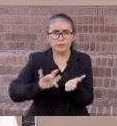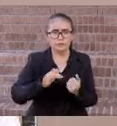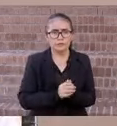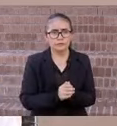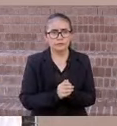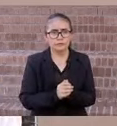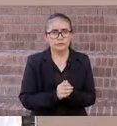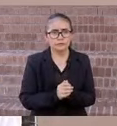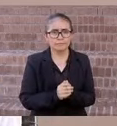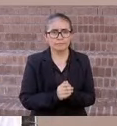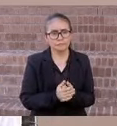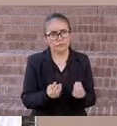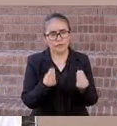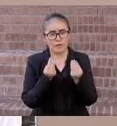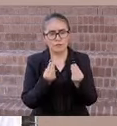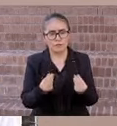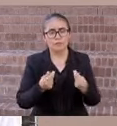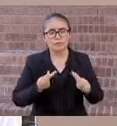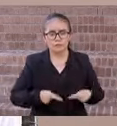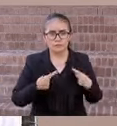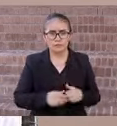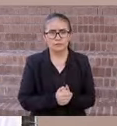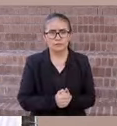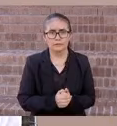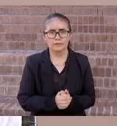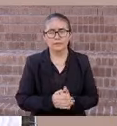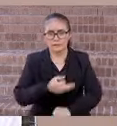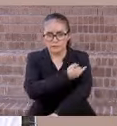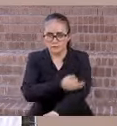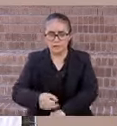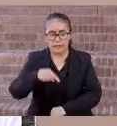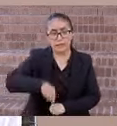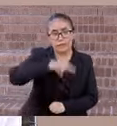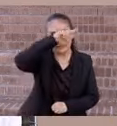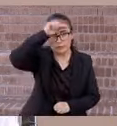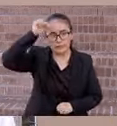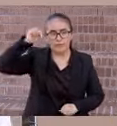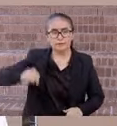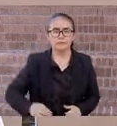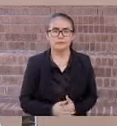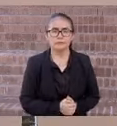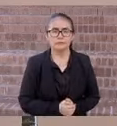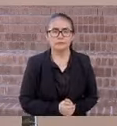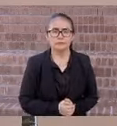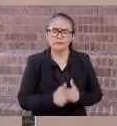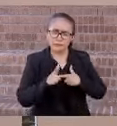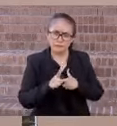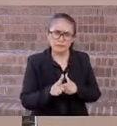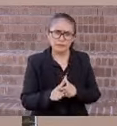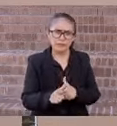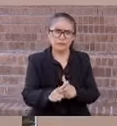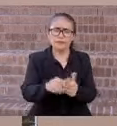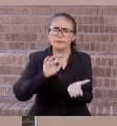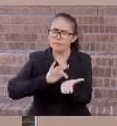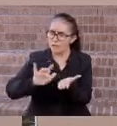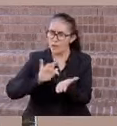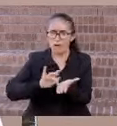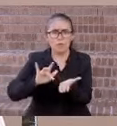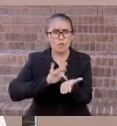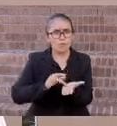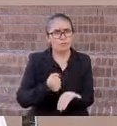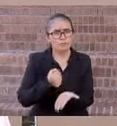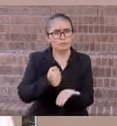la mayoría de los hogares en nayarit y van a seguir los apoyos